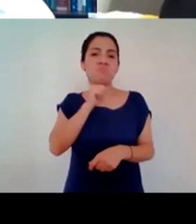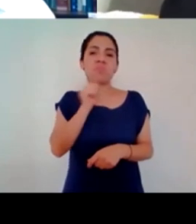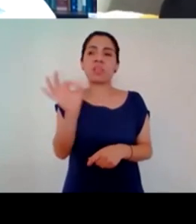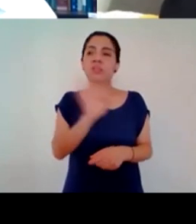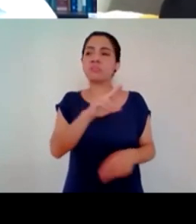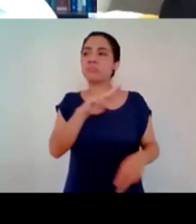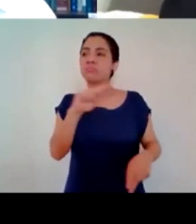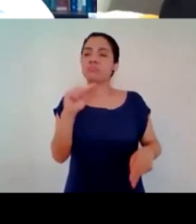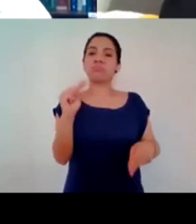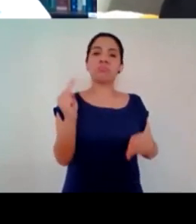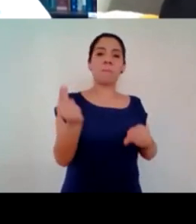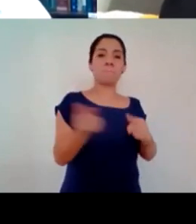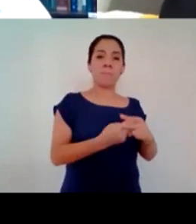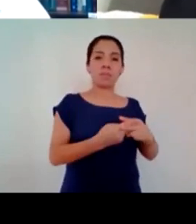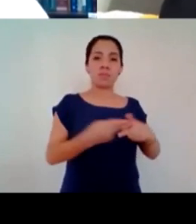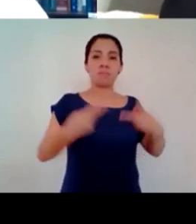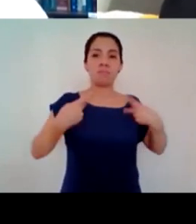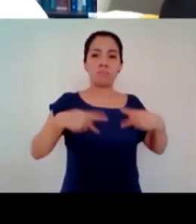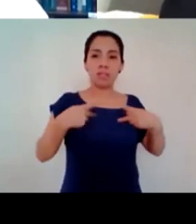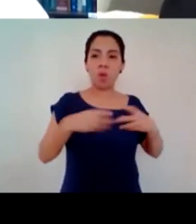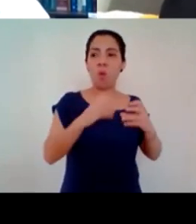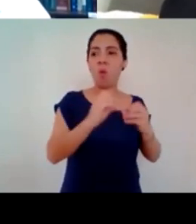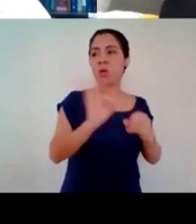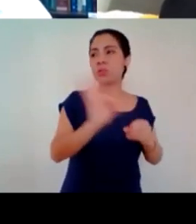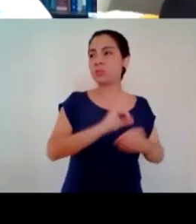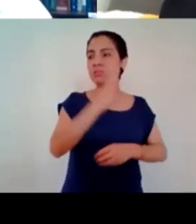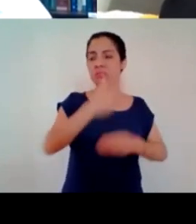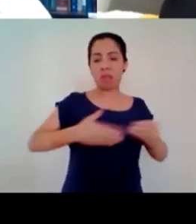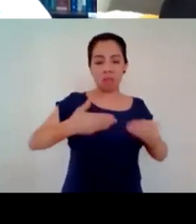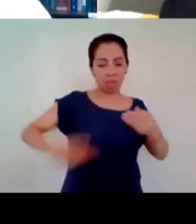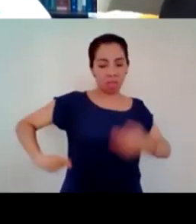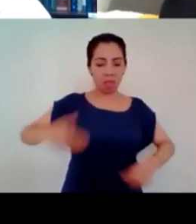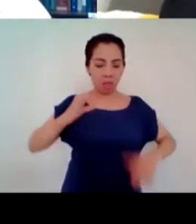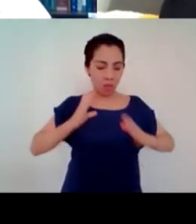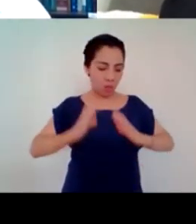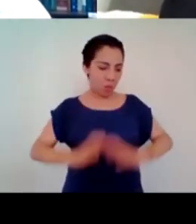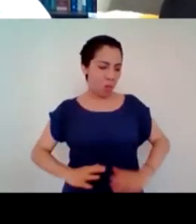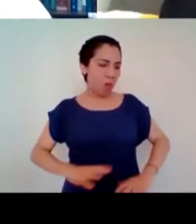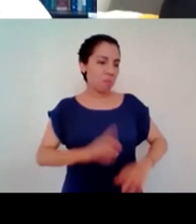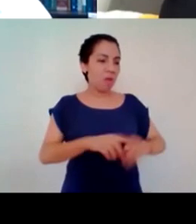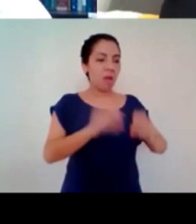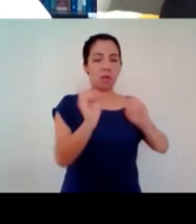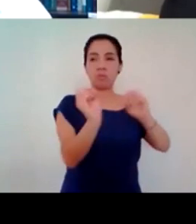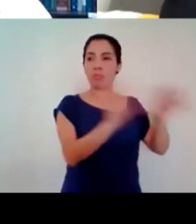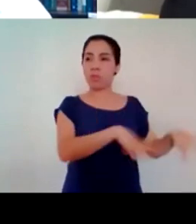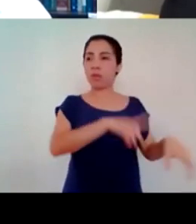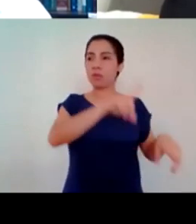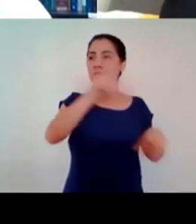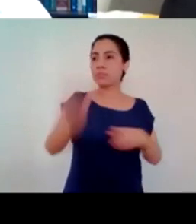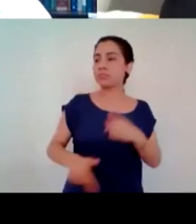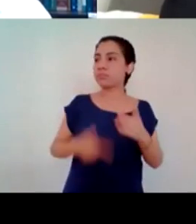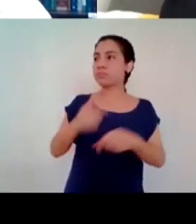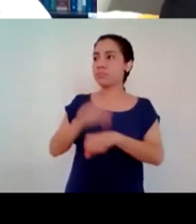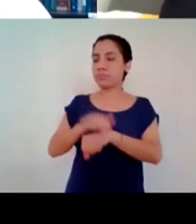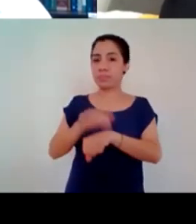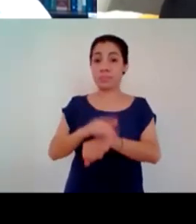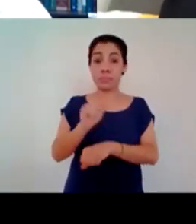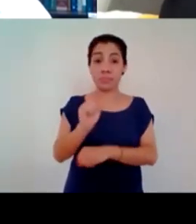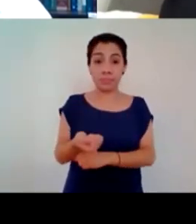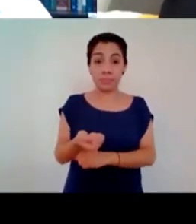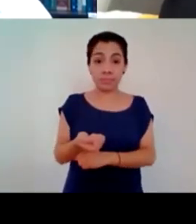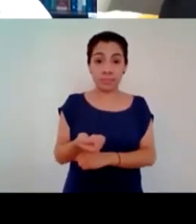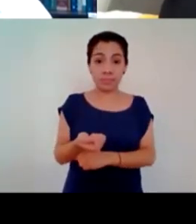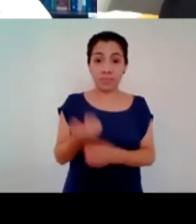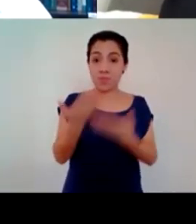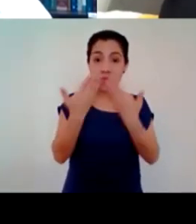a un cuerpo y después de eso ir a beberse con sus amigos, pues se escapa al tratamiento psiquiátrico. No tenemos ni terapias